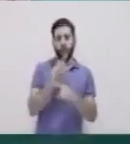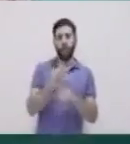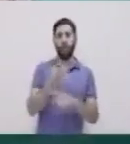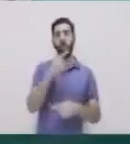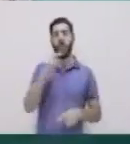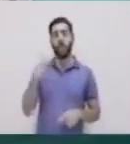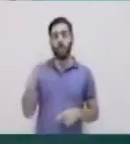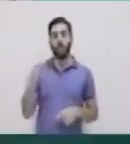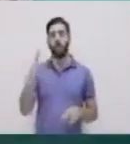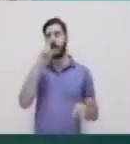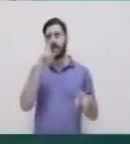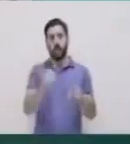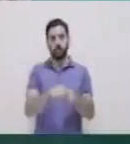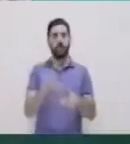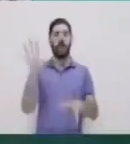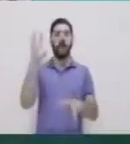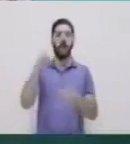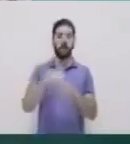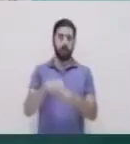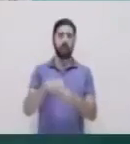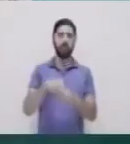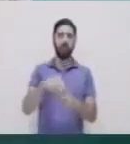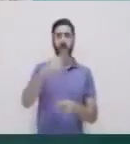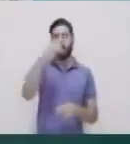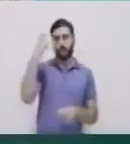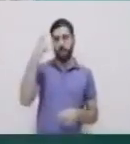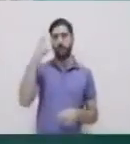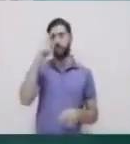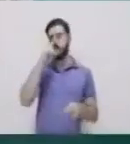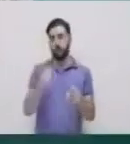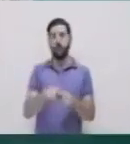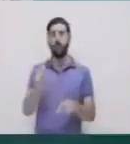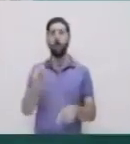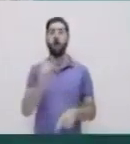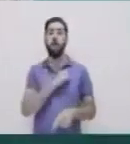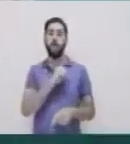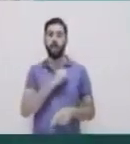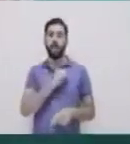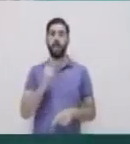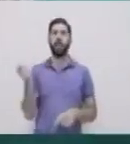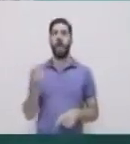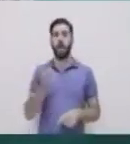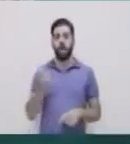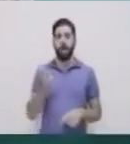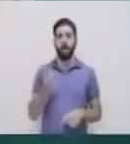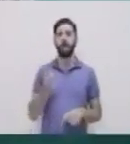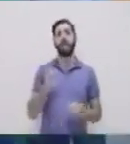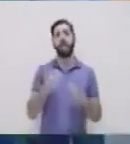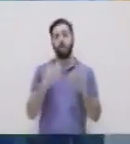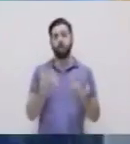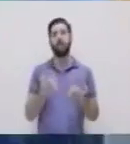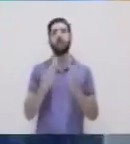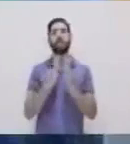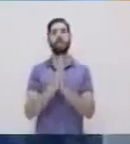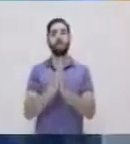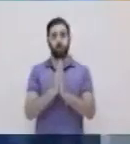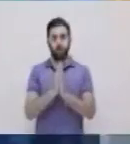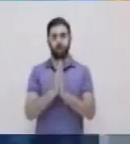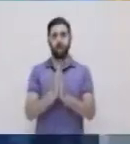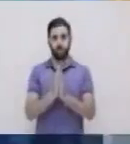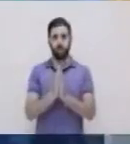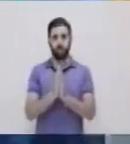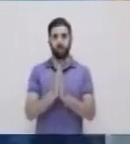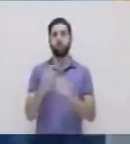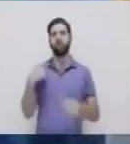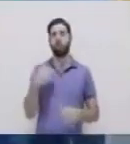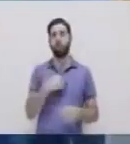de lenguaje, asimismo en el ámbito laboral, incluso con sus compañeros y amigos es otro tipo de lenguaje. Así que por favor, debemos